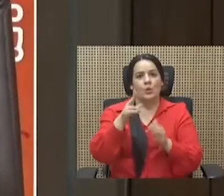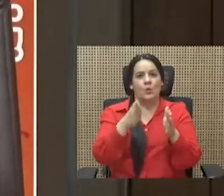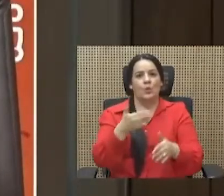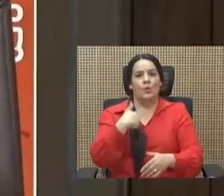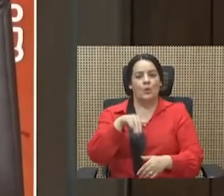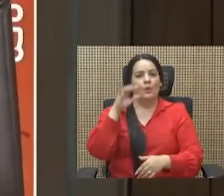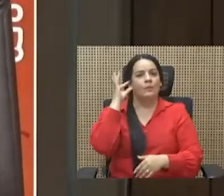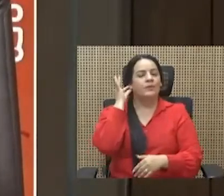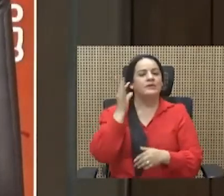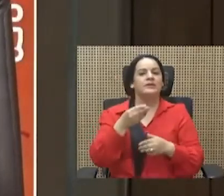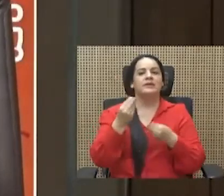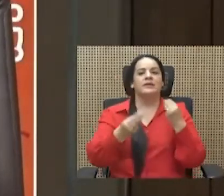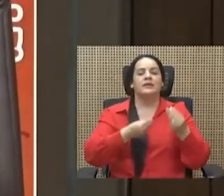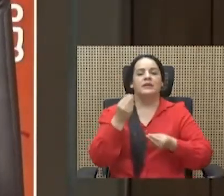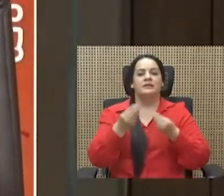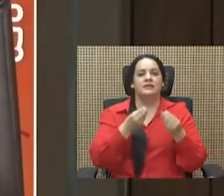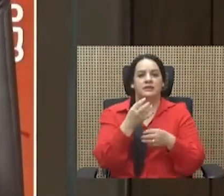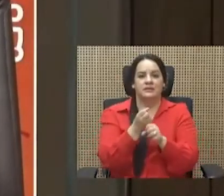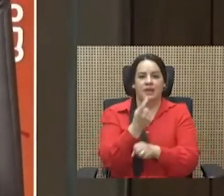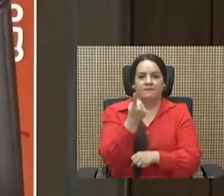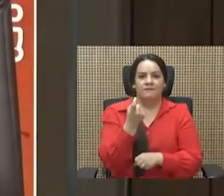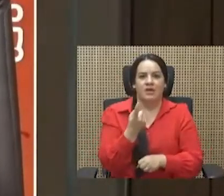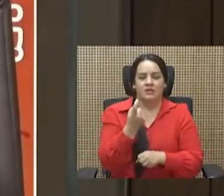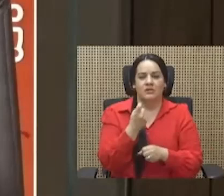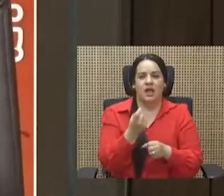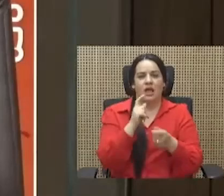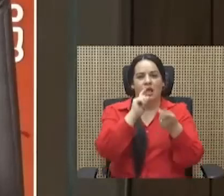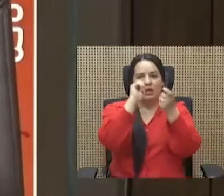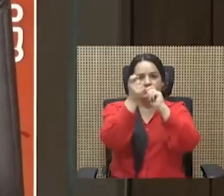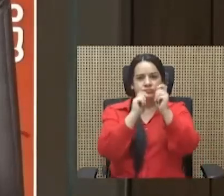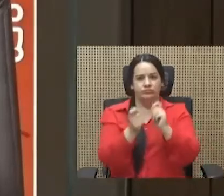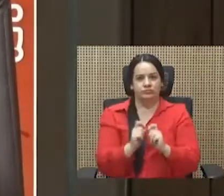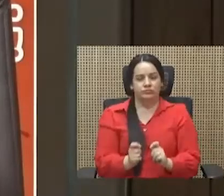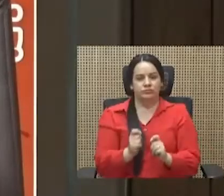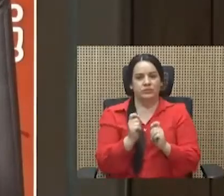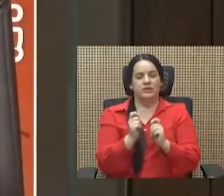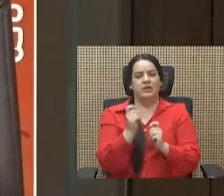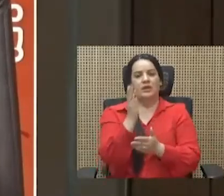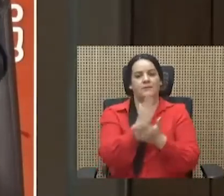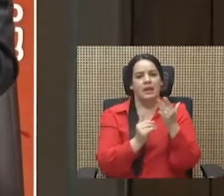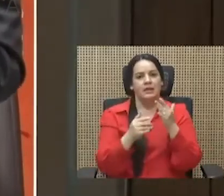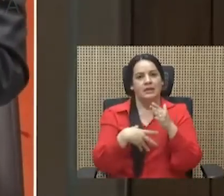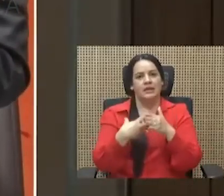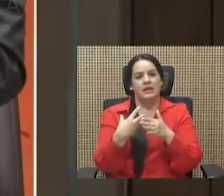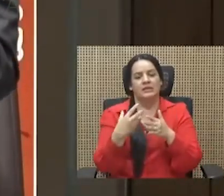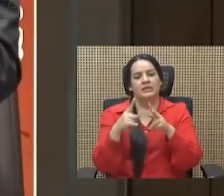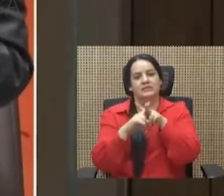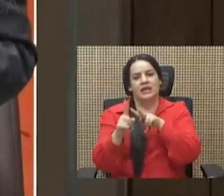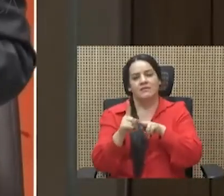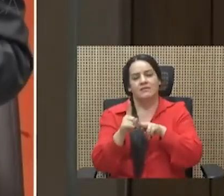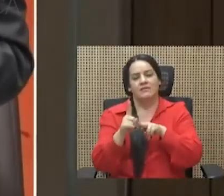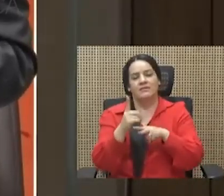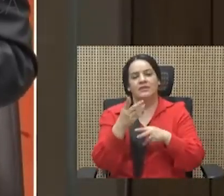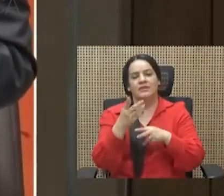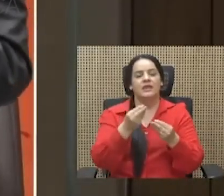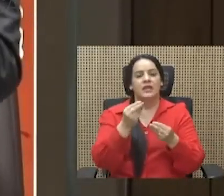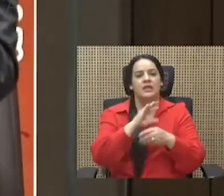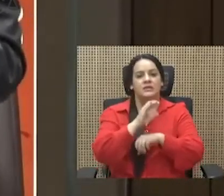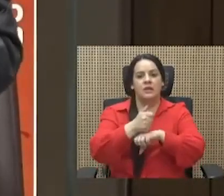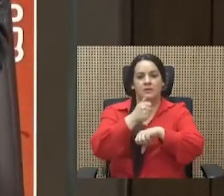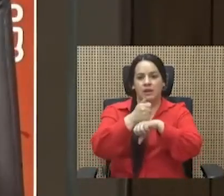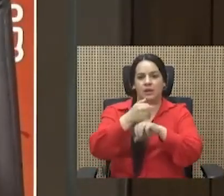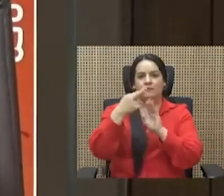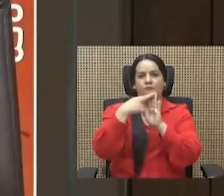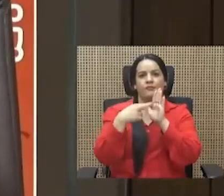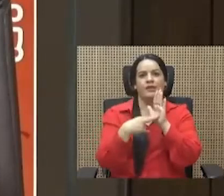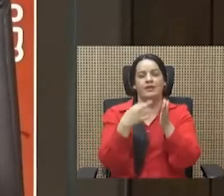era ajustar las cláusulas de escape. Y lo que hacía falta era afinar la regla fiscal, que efectivamente tenía